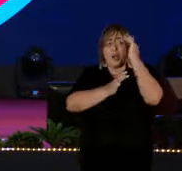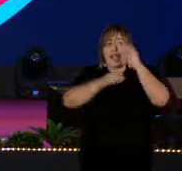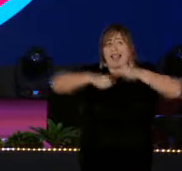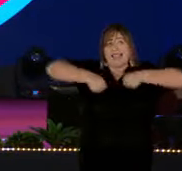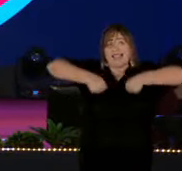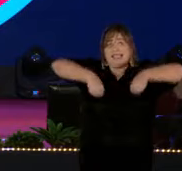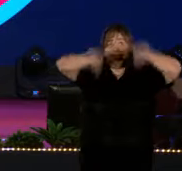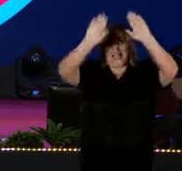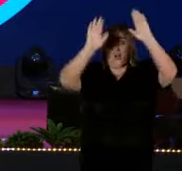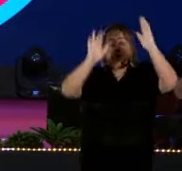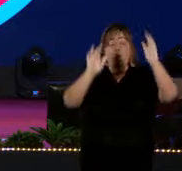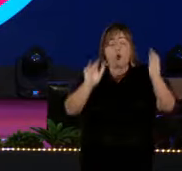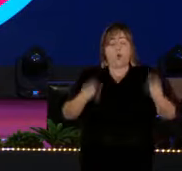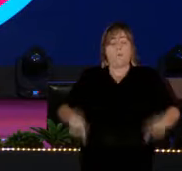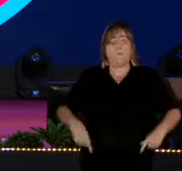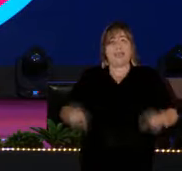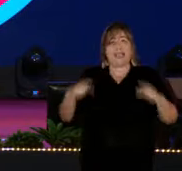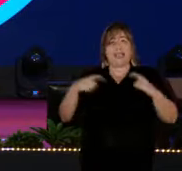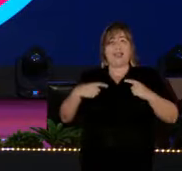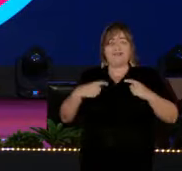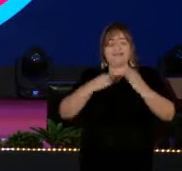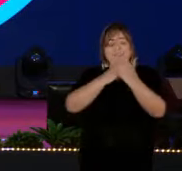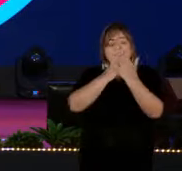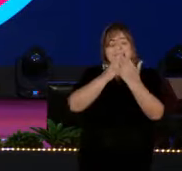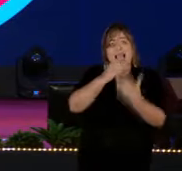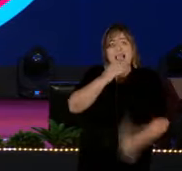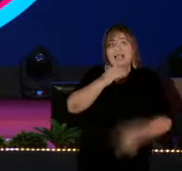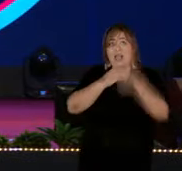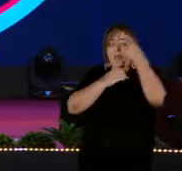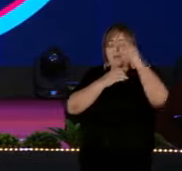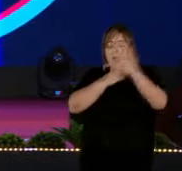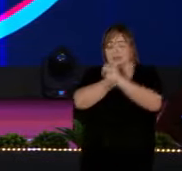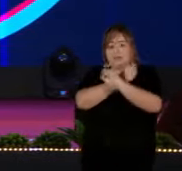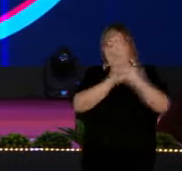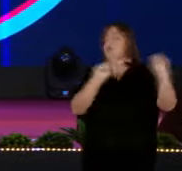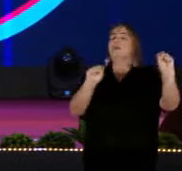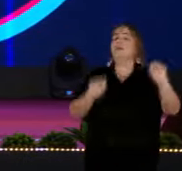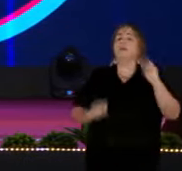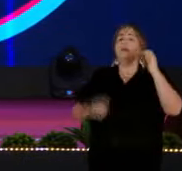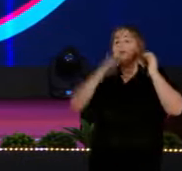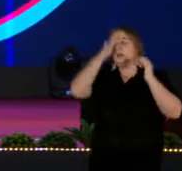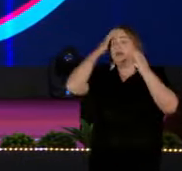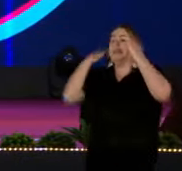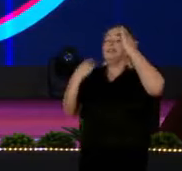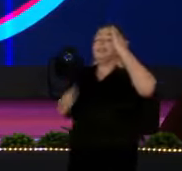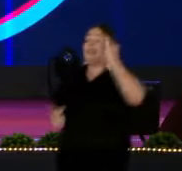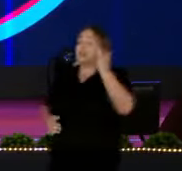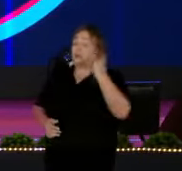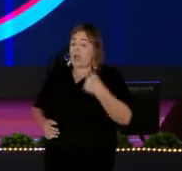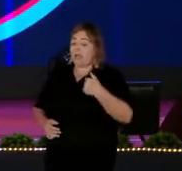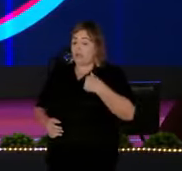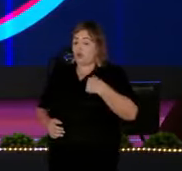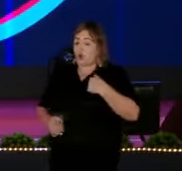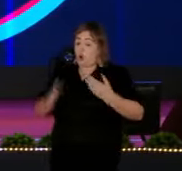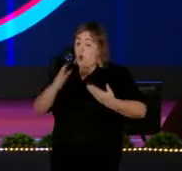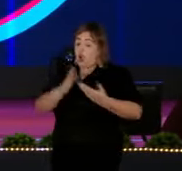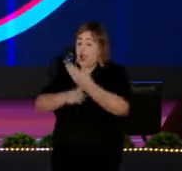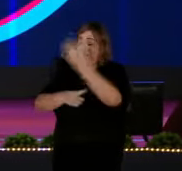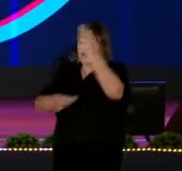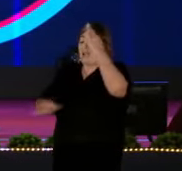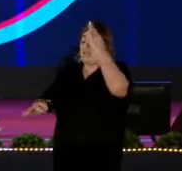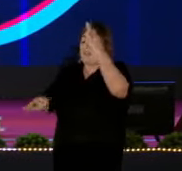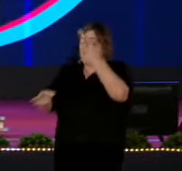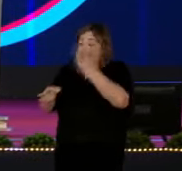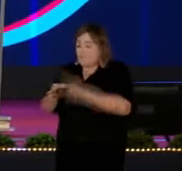Calvario, derramando su sangre por mí. Y ahora dice la palabra, justificado pues por la fe, yo tengo paz